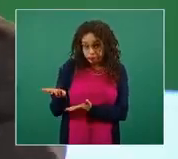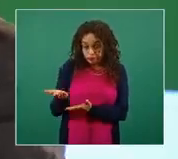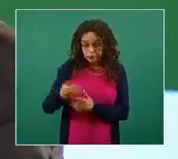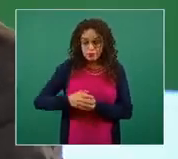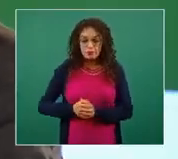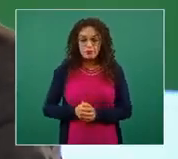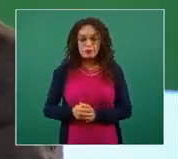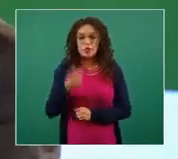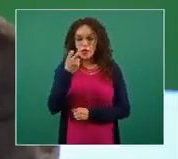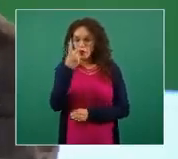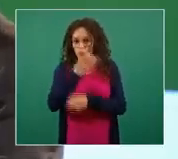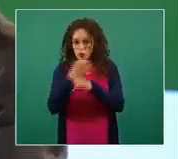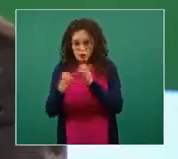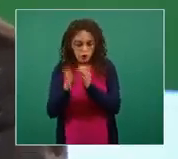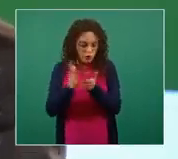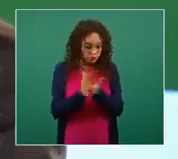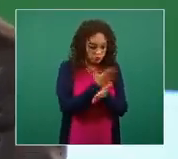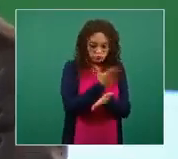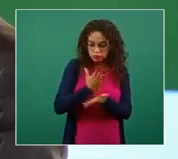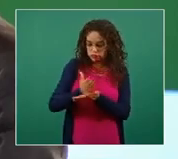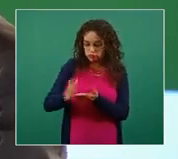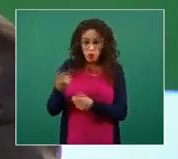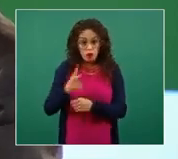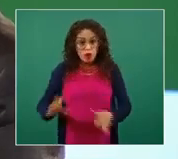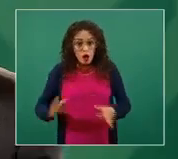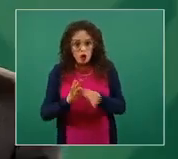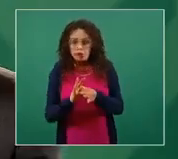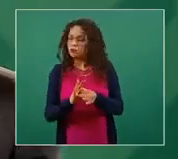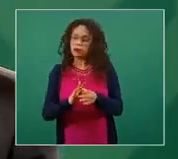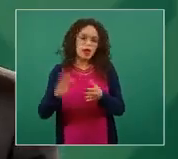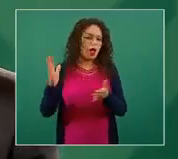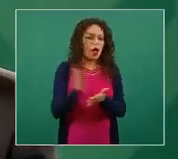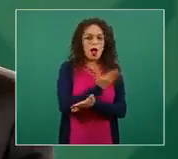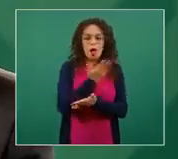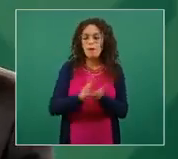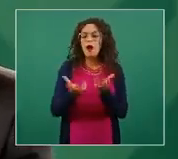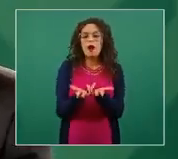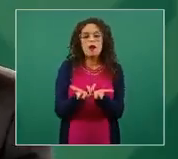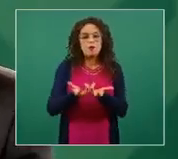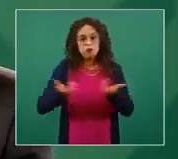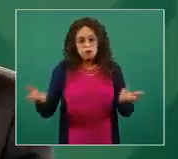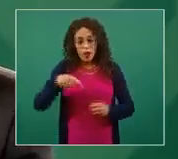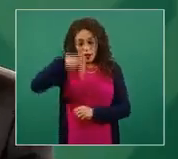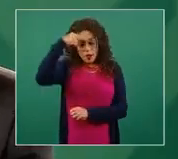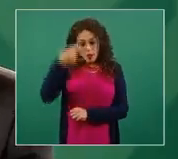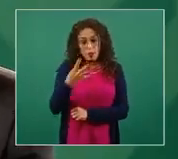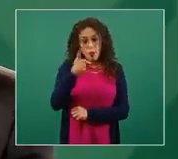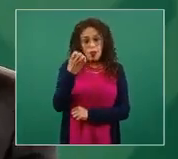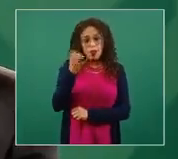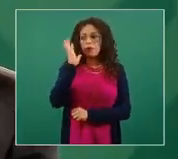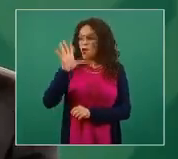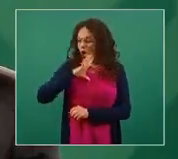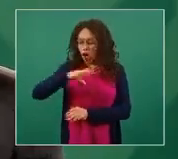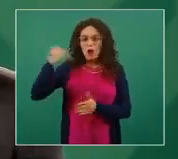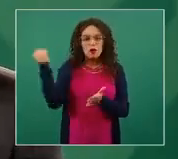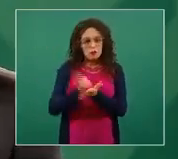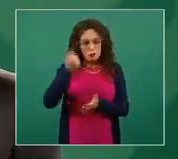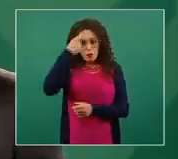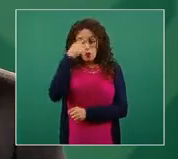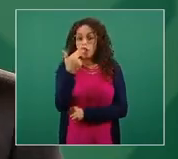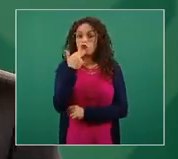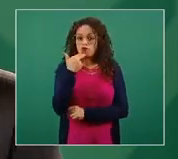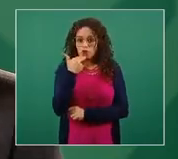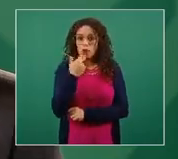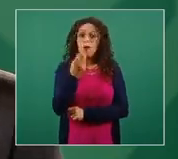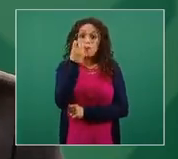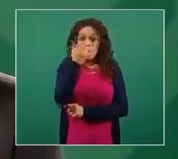son dos cosas separadas, una no determina la otra. En México, desde el 4 de enero ya tenemos la autorización de uso de emergencia, por lo tanto, el domingo,